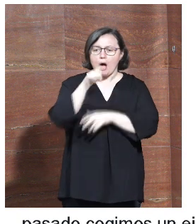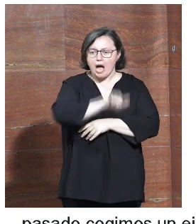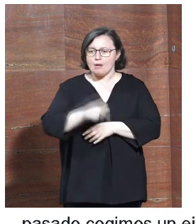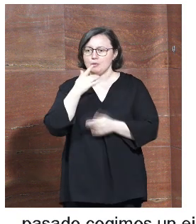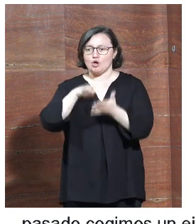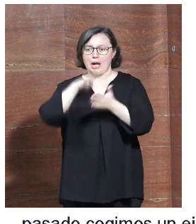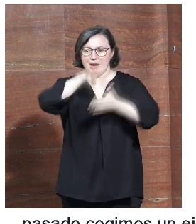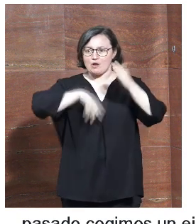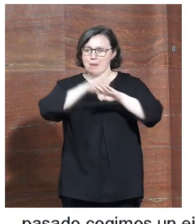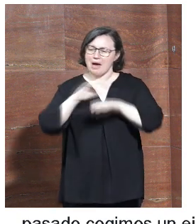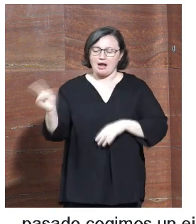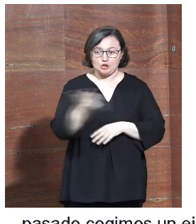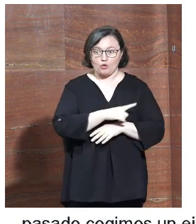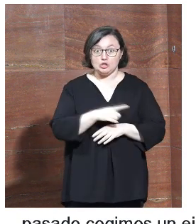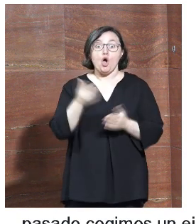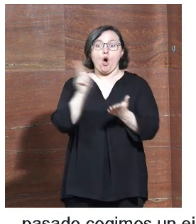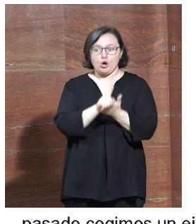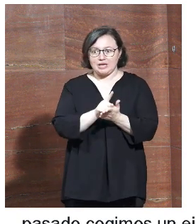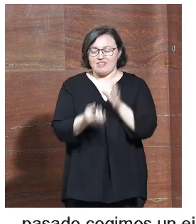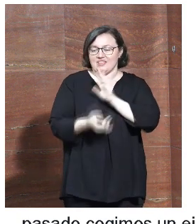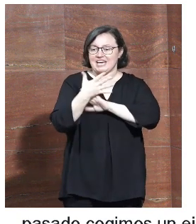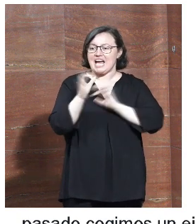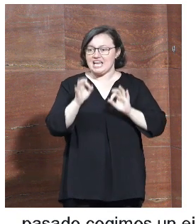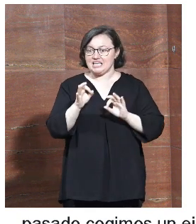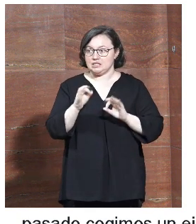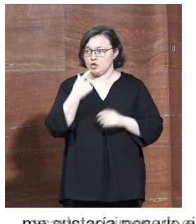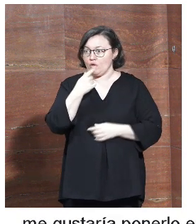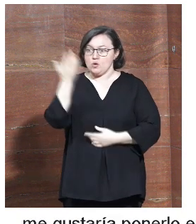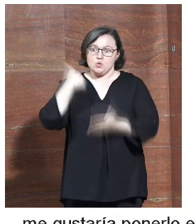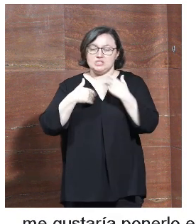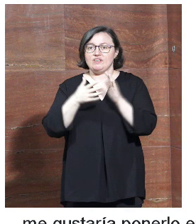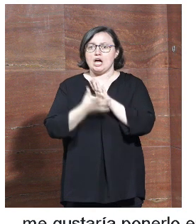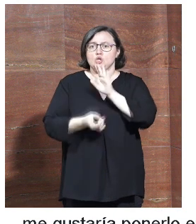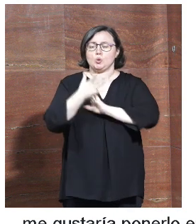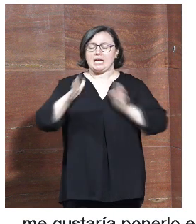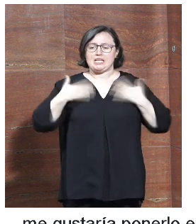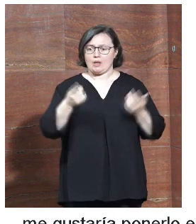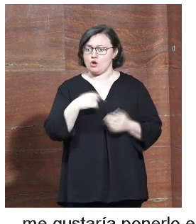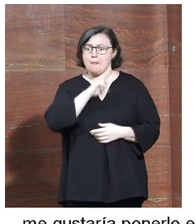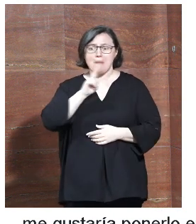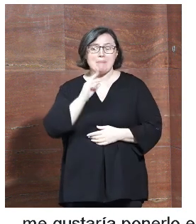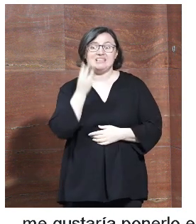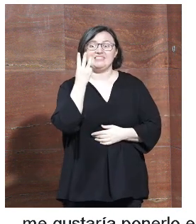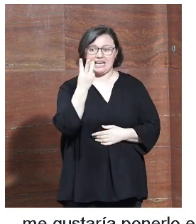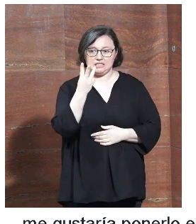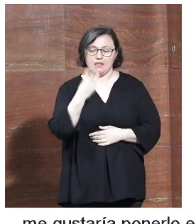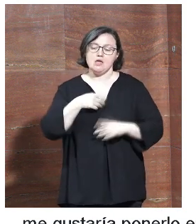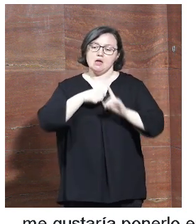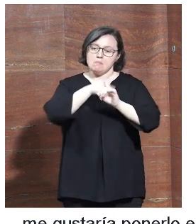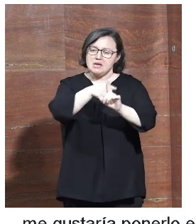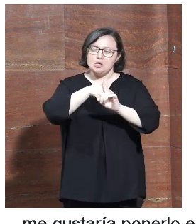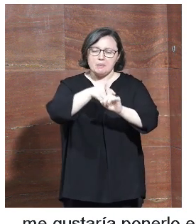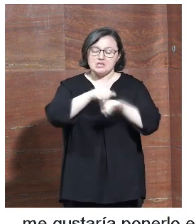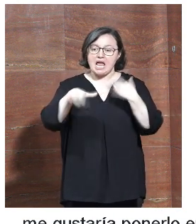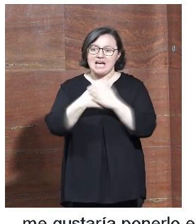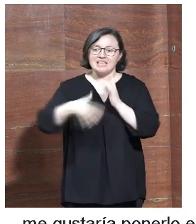para todo el mundo, ¿no?, y se ha vuelto a obviar, ¿no?, que esto no cayó del cielo. O sea, esto fueron 3 madres impulsando, ¿no?, las